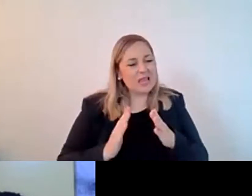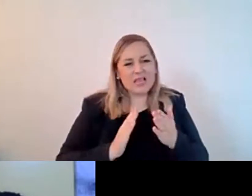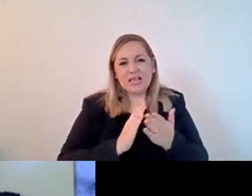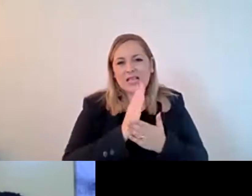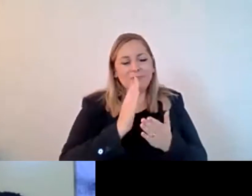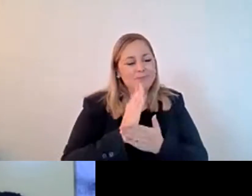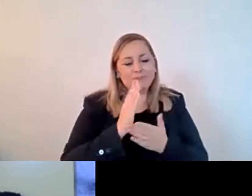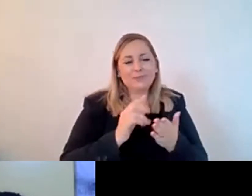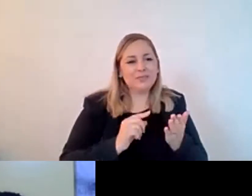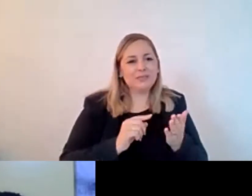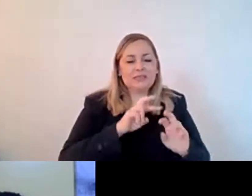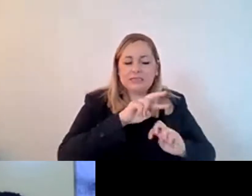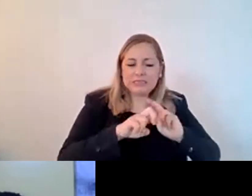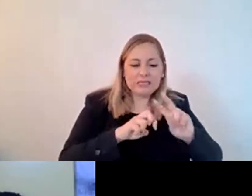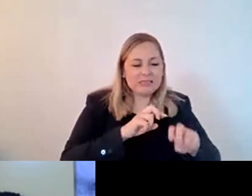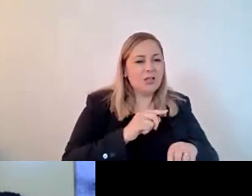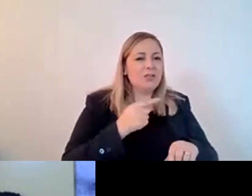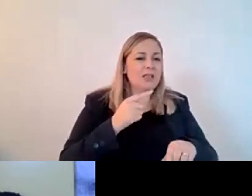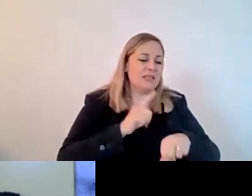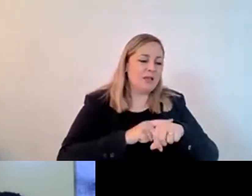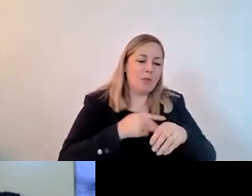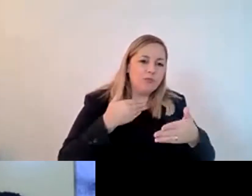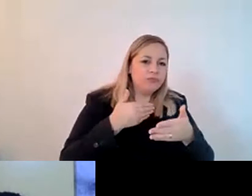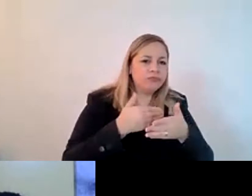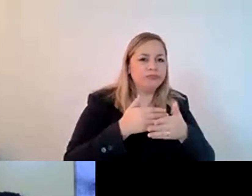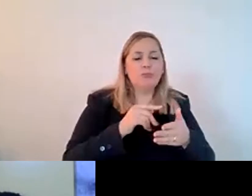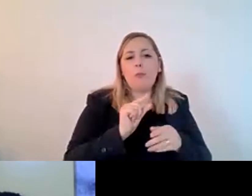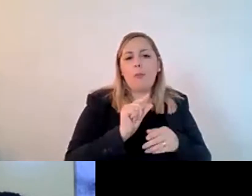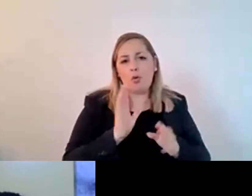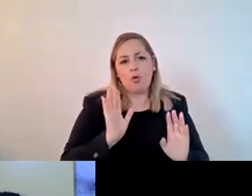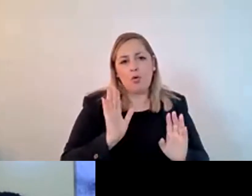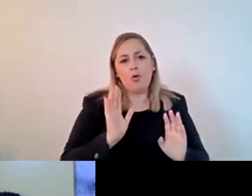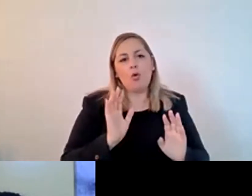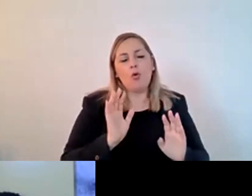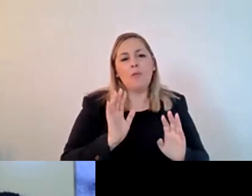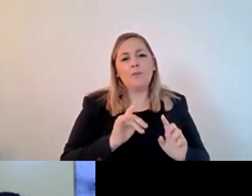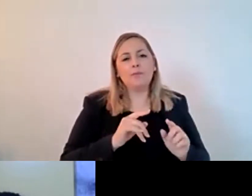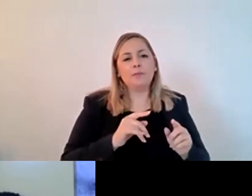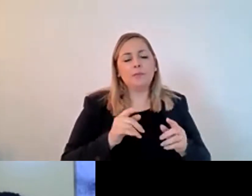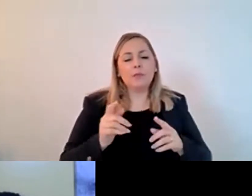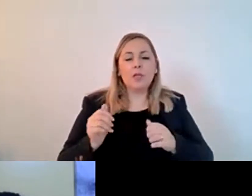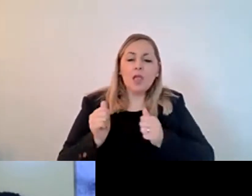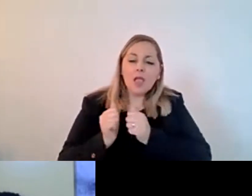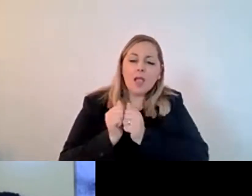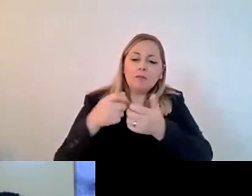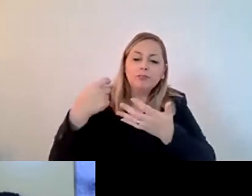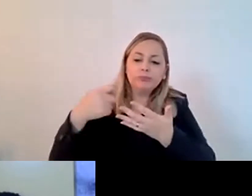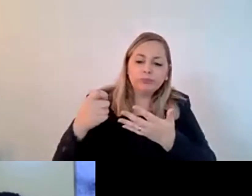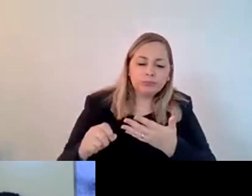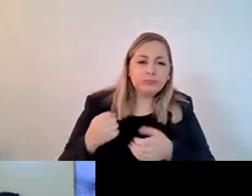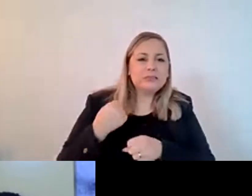y analizado. Mal podría decirse incluso los seguimientos de los tratamientos